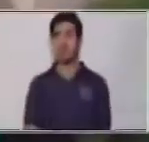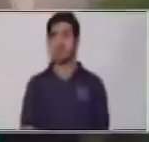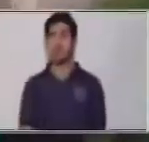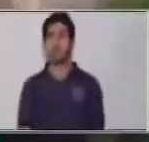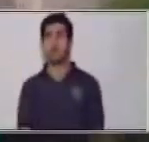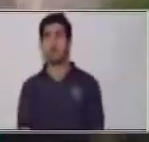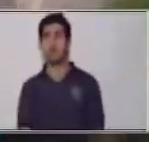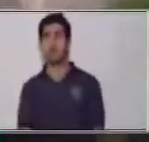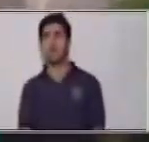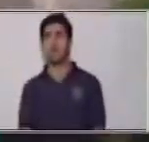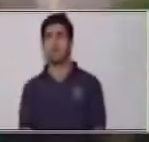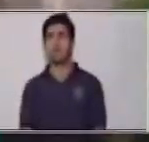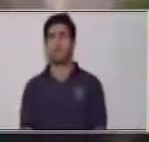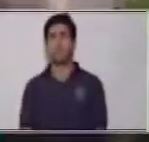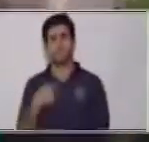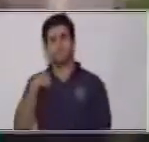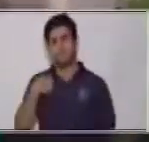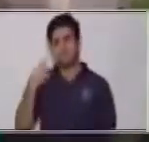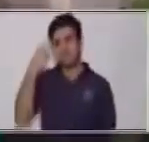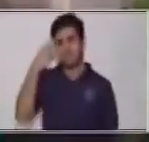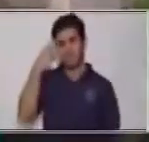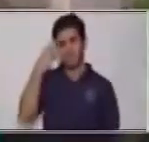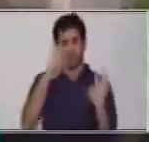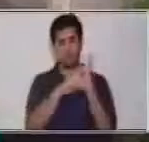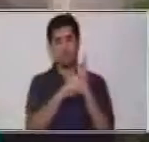¿Estaría bien discontinuos?